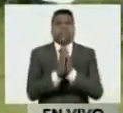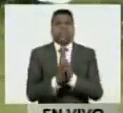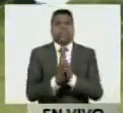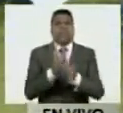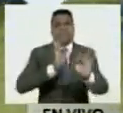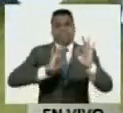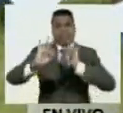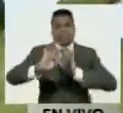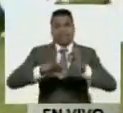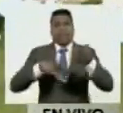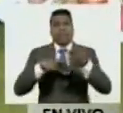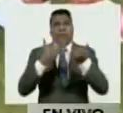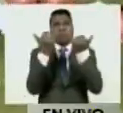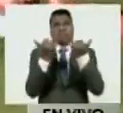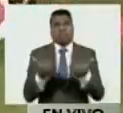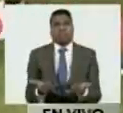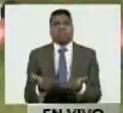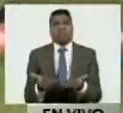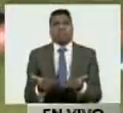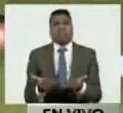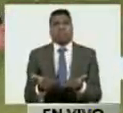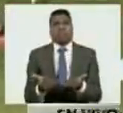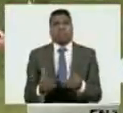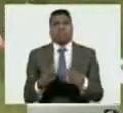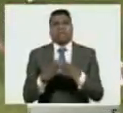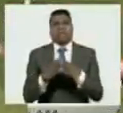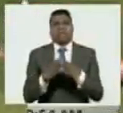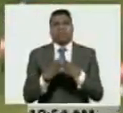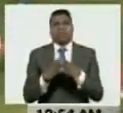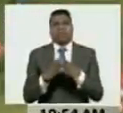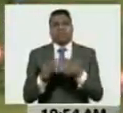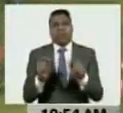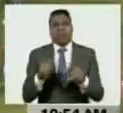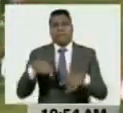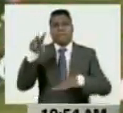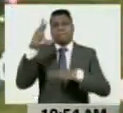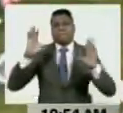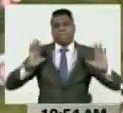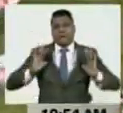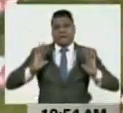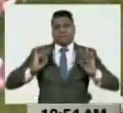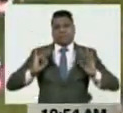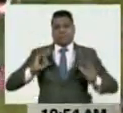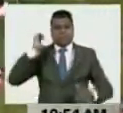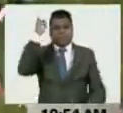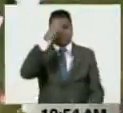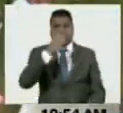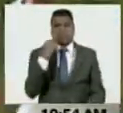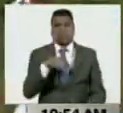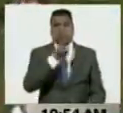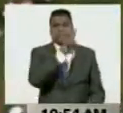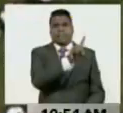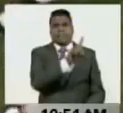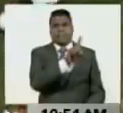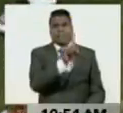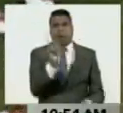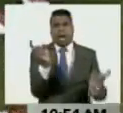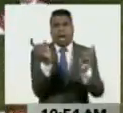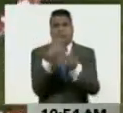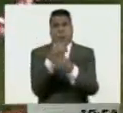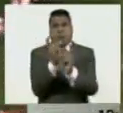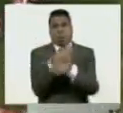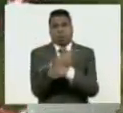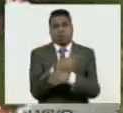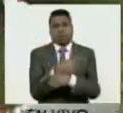desde ya al dispositivo Vacaciones Seguras, que se inicia el 1 de agosto.